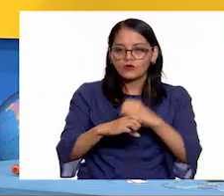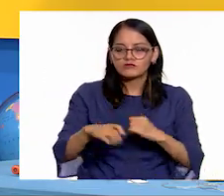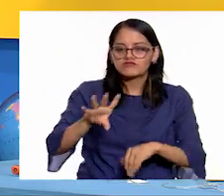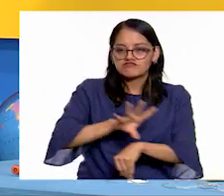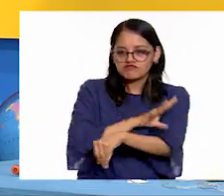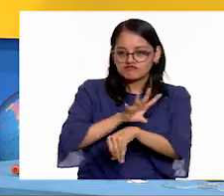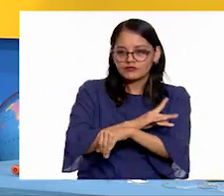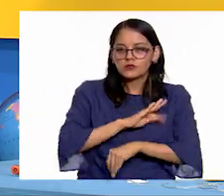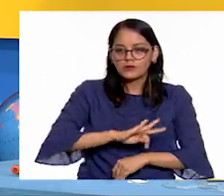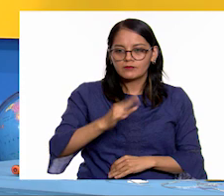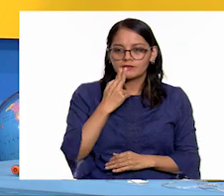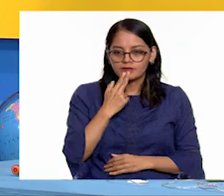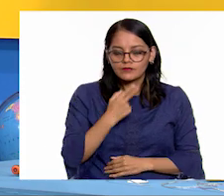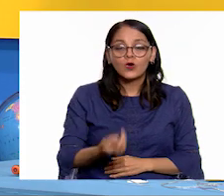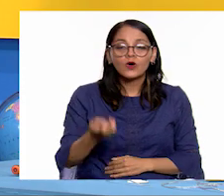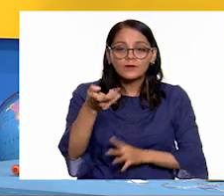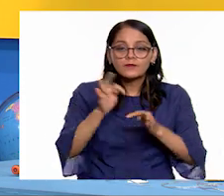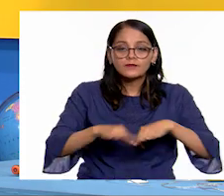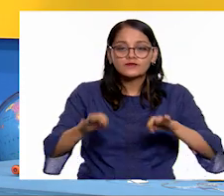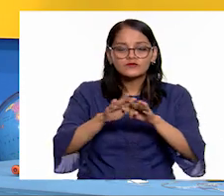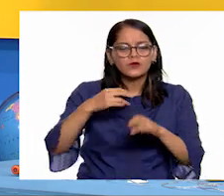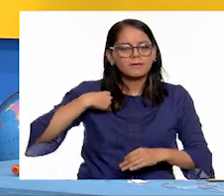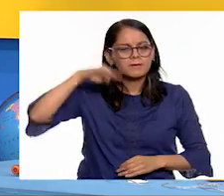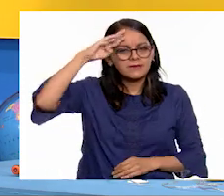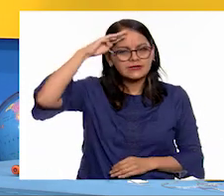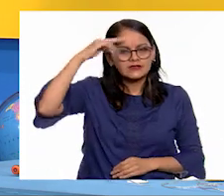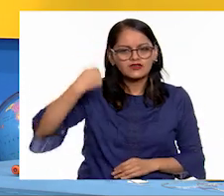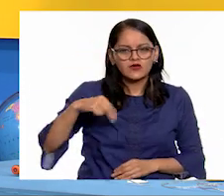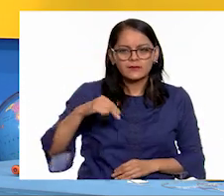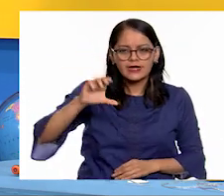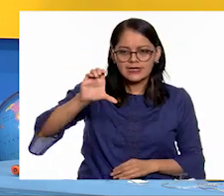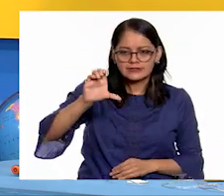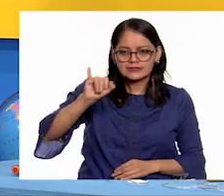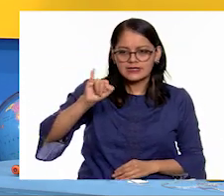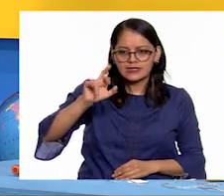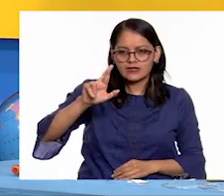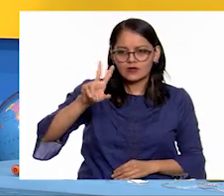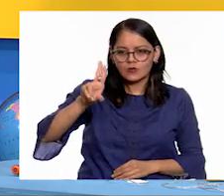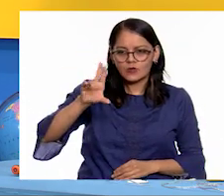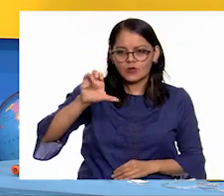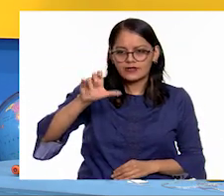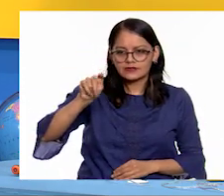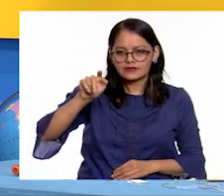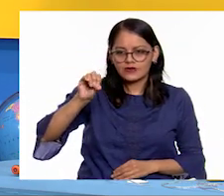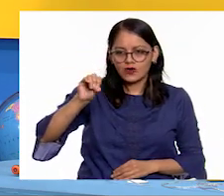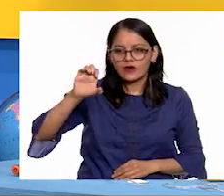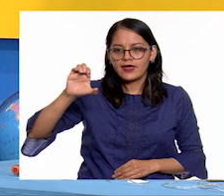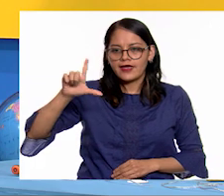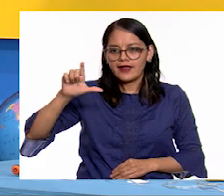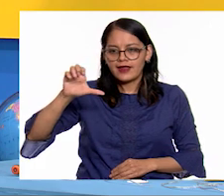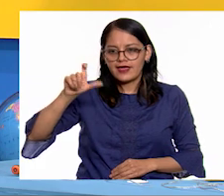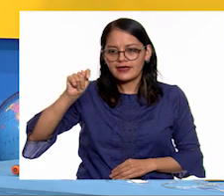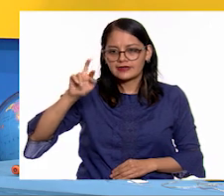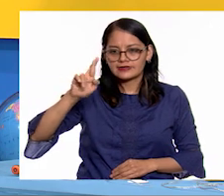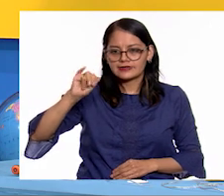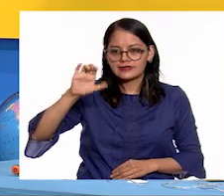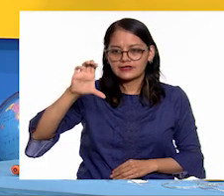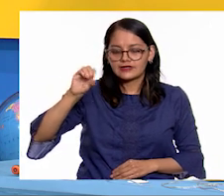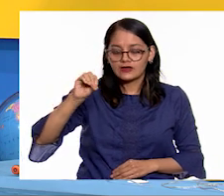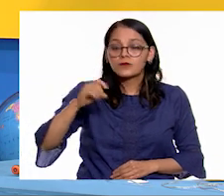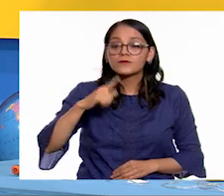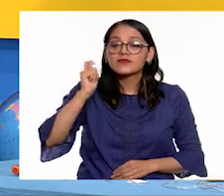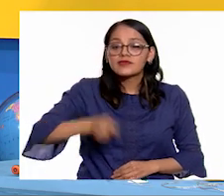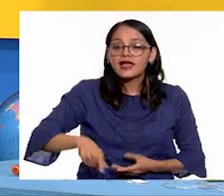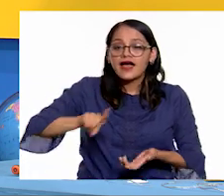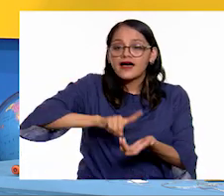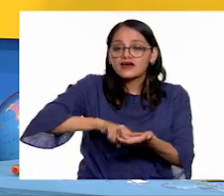ello, es pertinente definir qué es un circuito eléctrico. Y se los voy a decir. Un circuito eléctrico es un flujo de